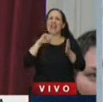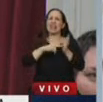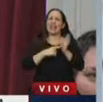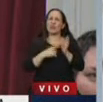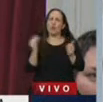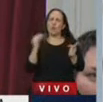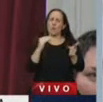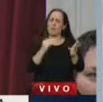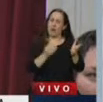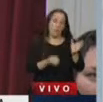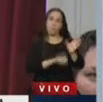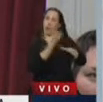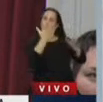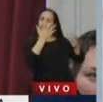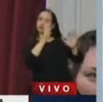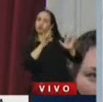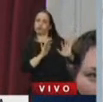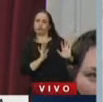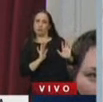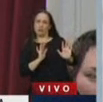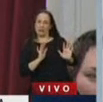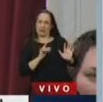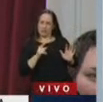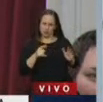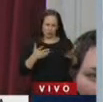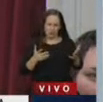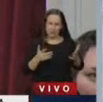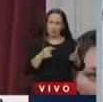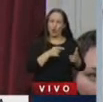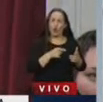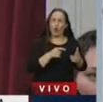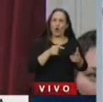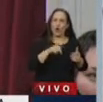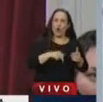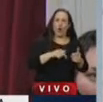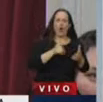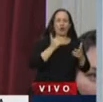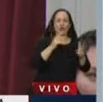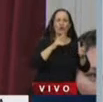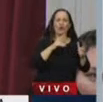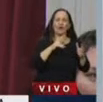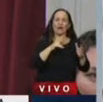una oposición no le dé la herramienta del presupuesto al que gobierna. La práctica habitual es